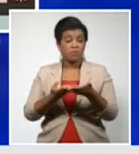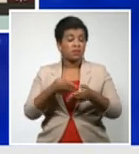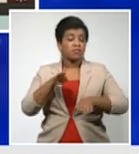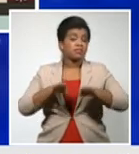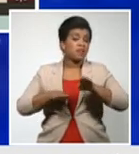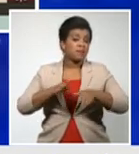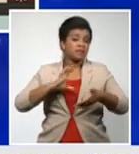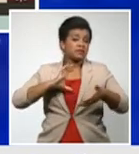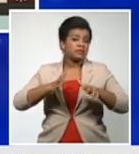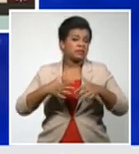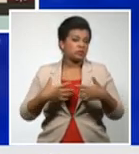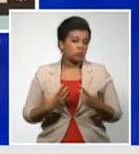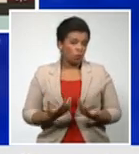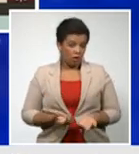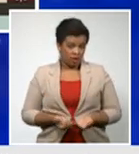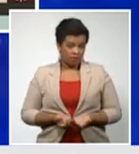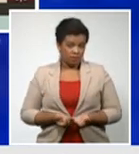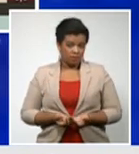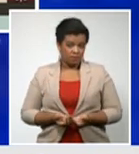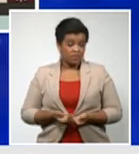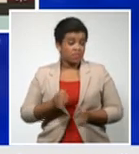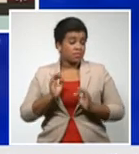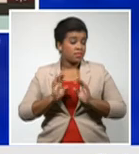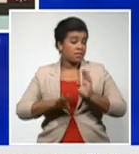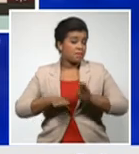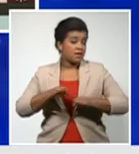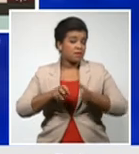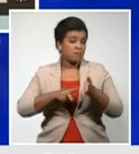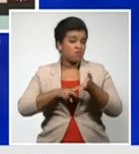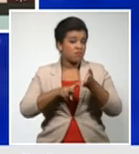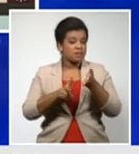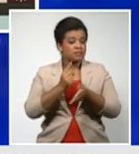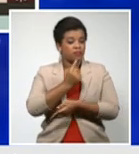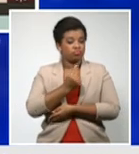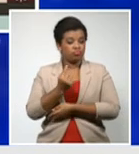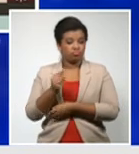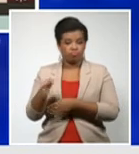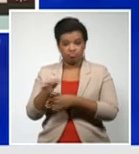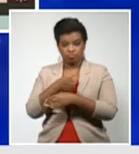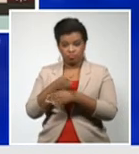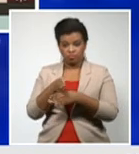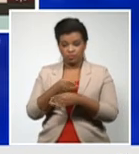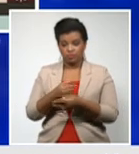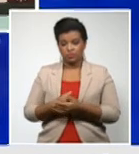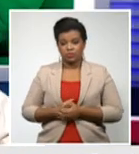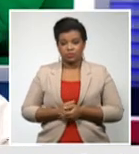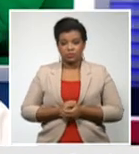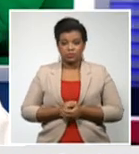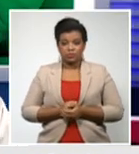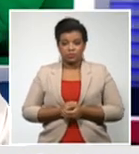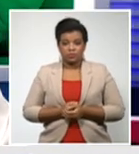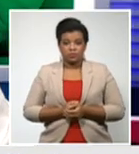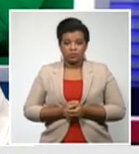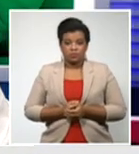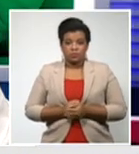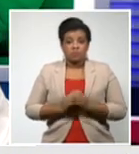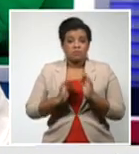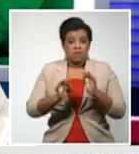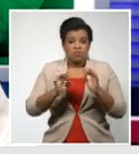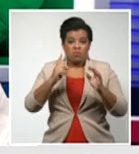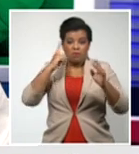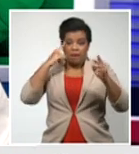complejidad epidemiológica que presenta cada territorio. Este fue el análisis del día de